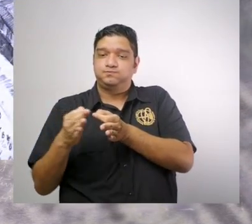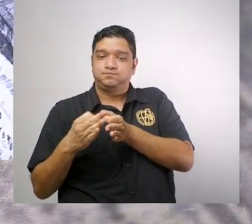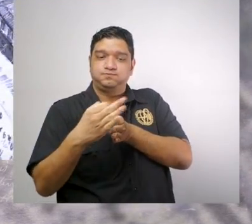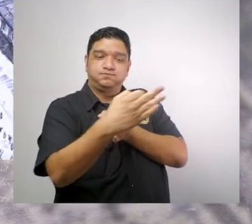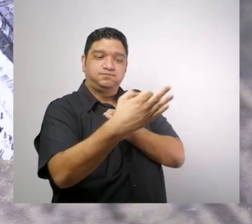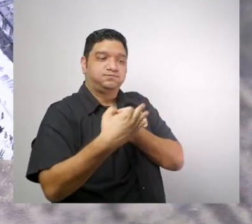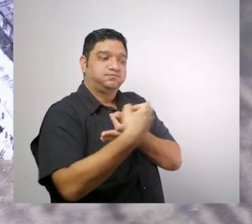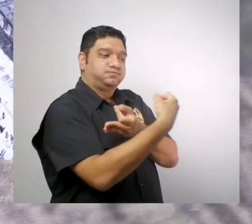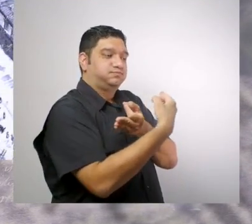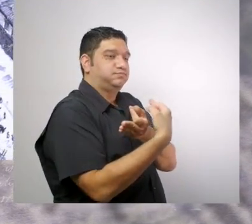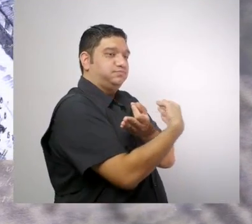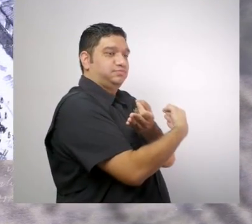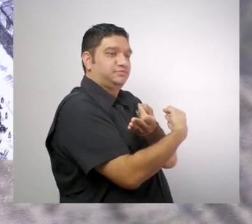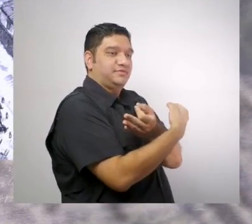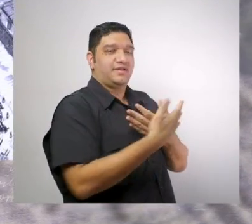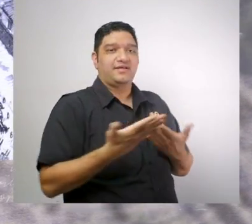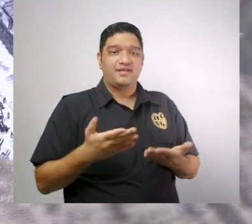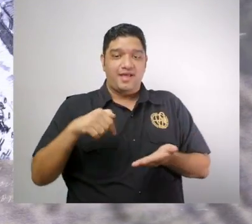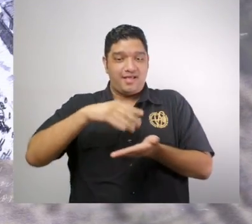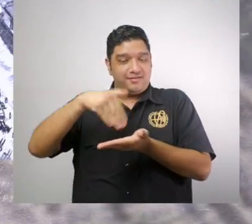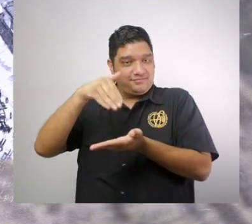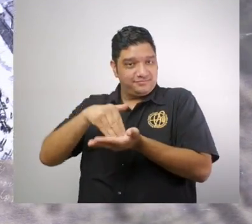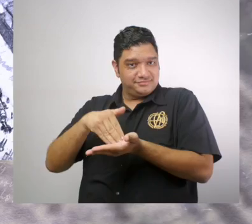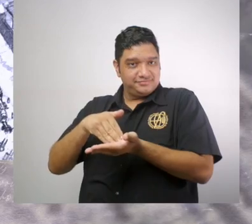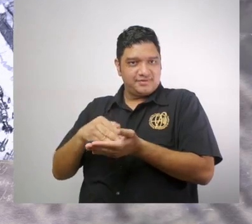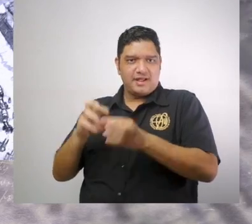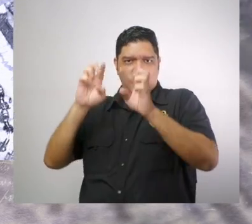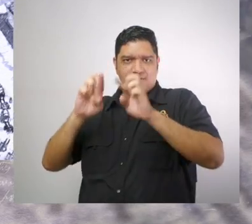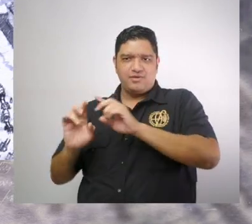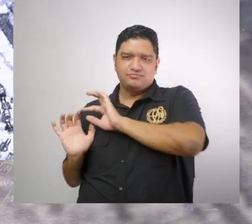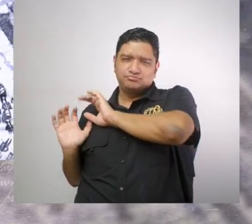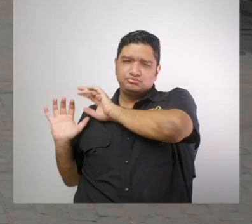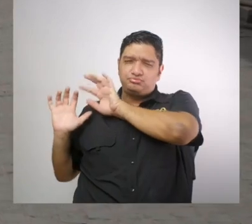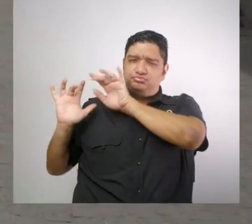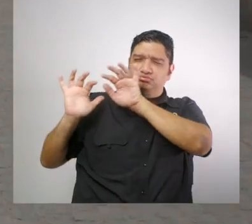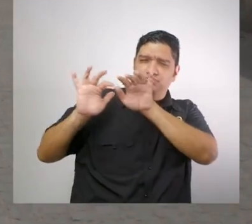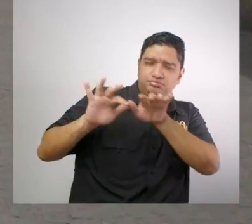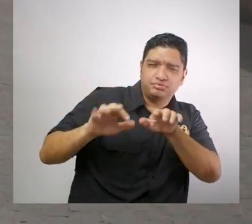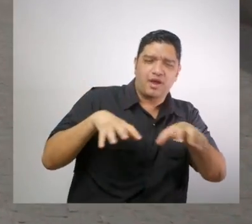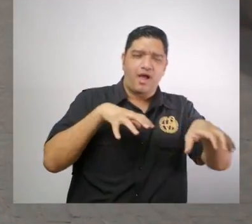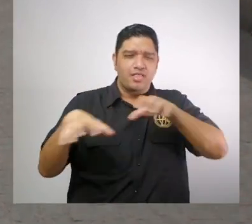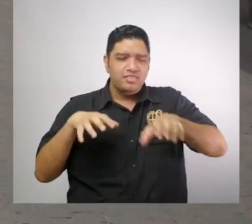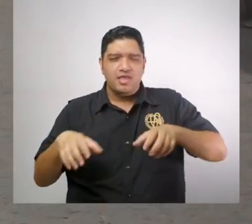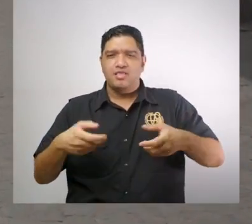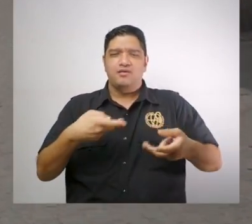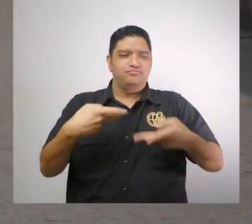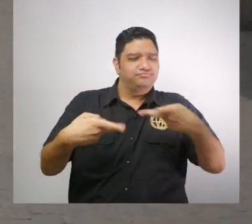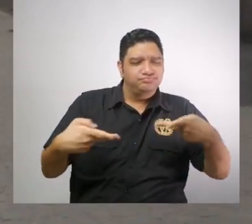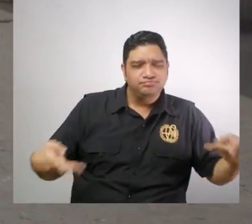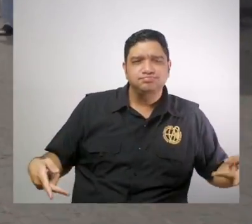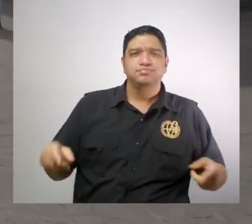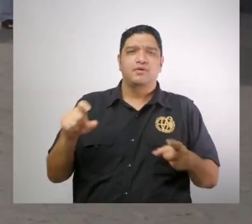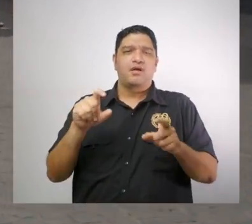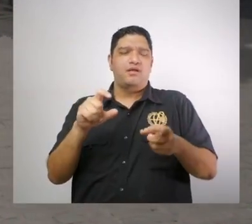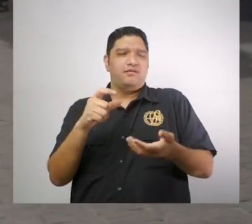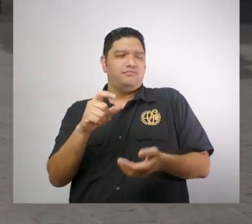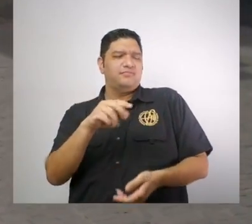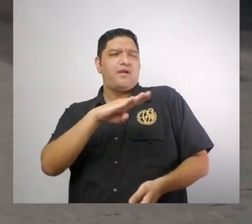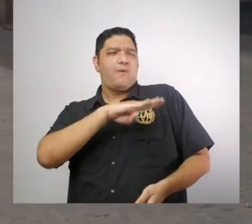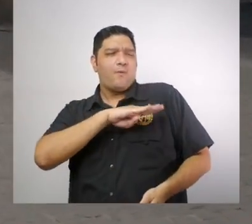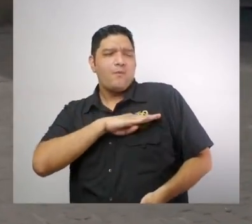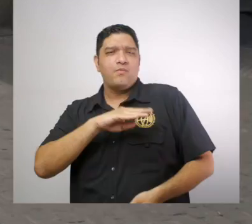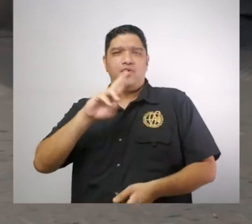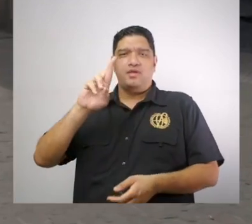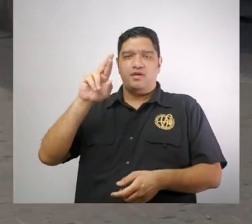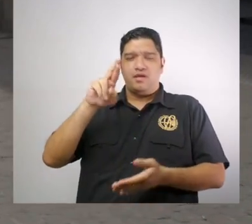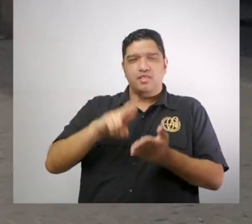el centro donde convergían las personas para actividades comerciales, culturales, cívicas,